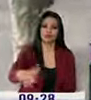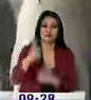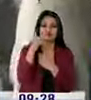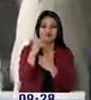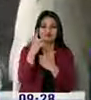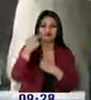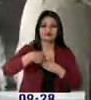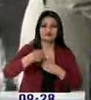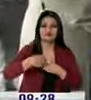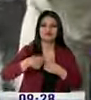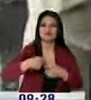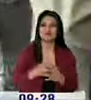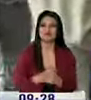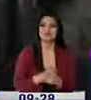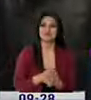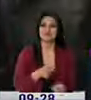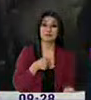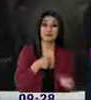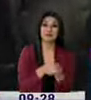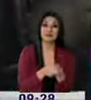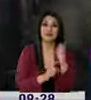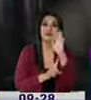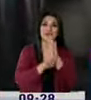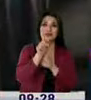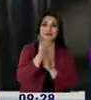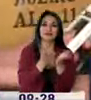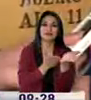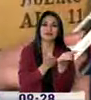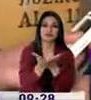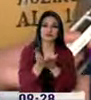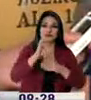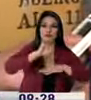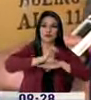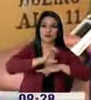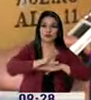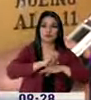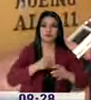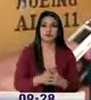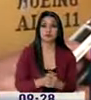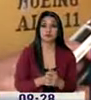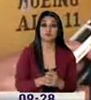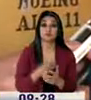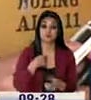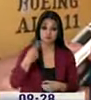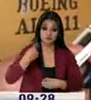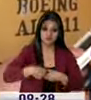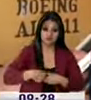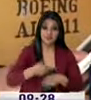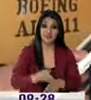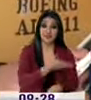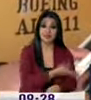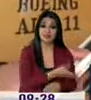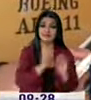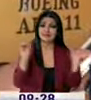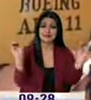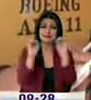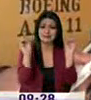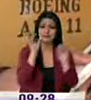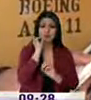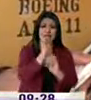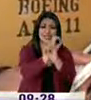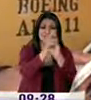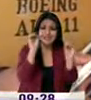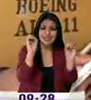Aérea Ecuatoriana, que contribuirán al desarrollo y al servicio del país. Fue haber conocido que en la Fuerza Aérea admitían mujeres, entonces de